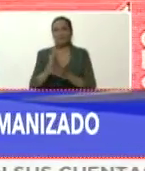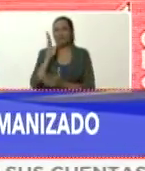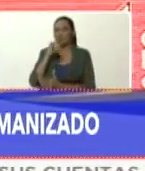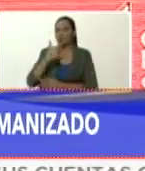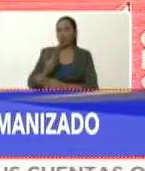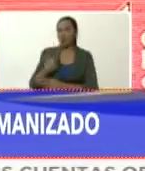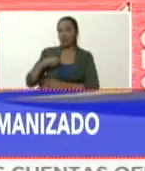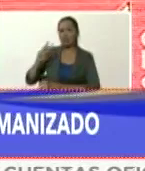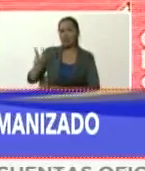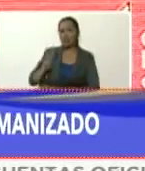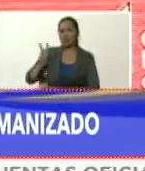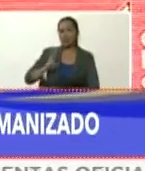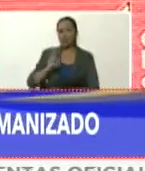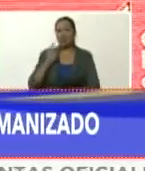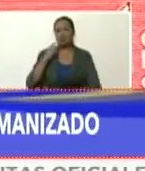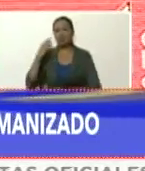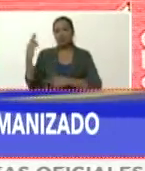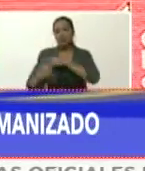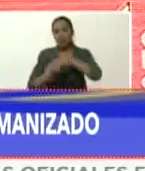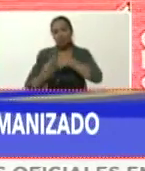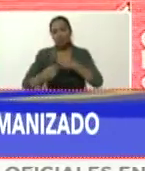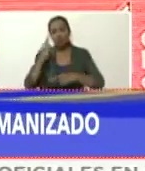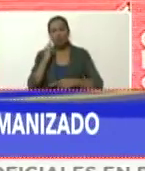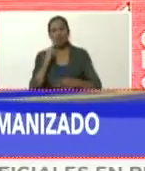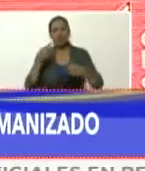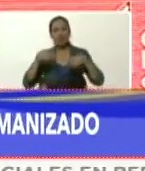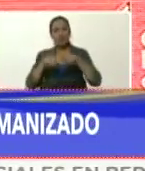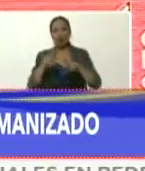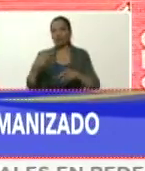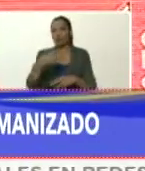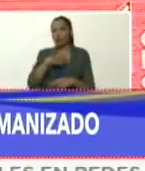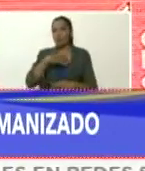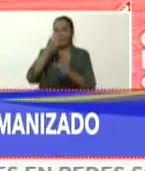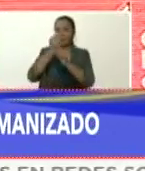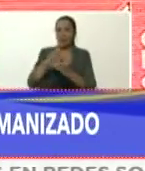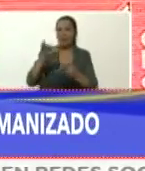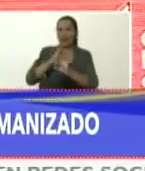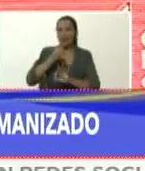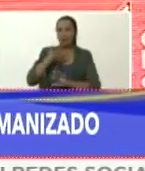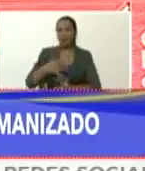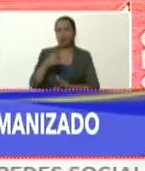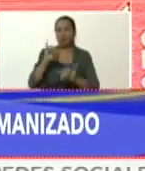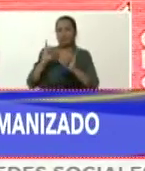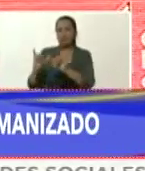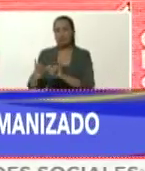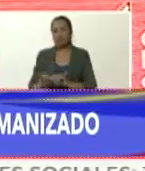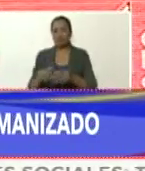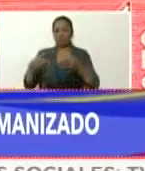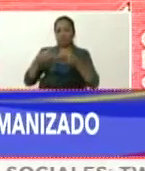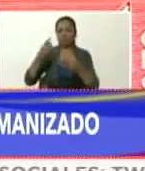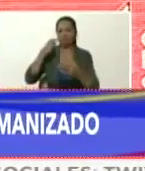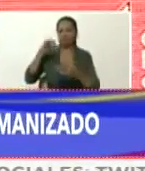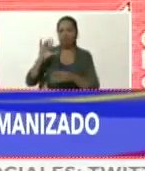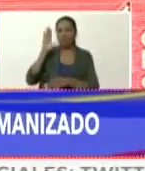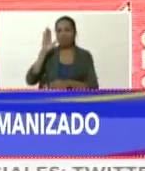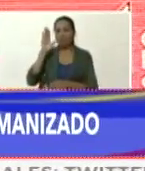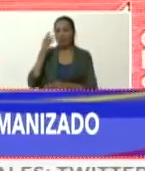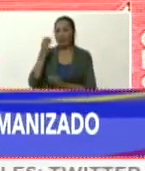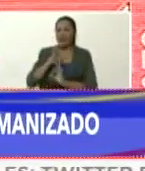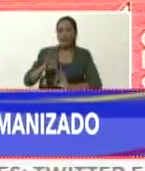de Venezuela, de la revolución bolivariana. No podemos esperar nada bueno de esa oficina, nada